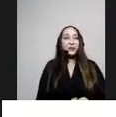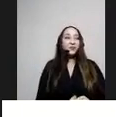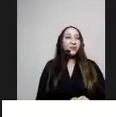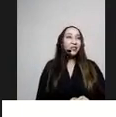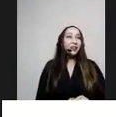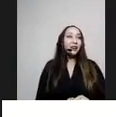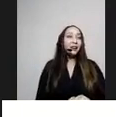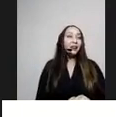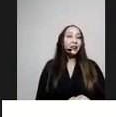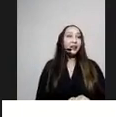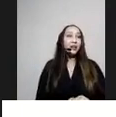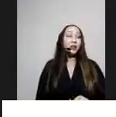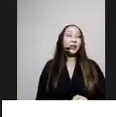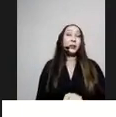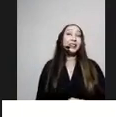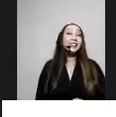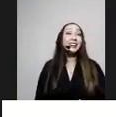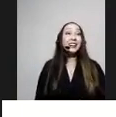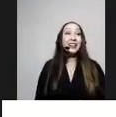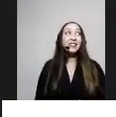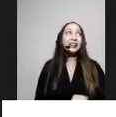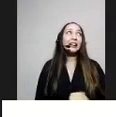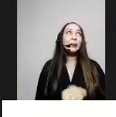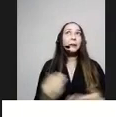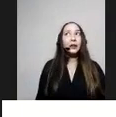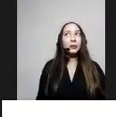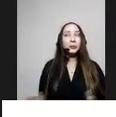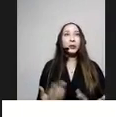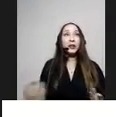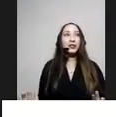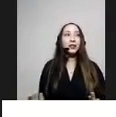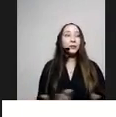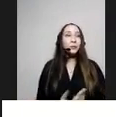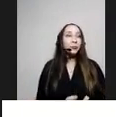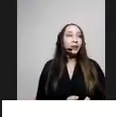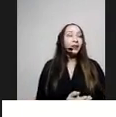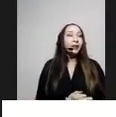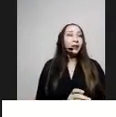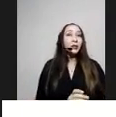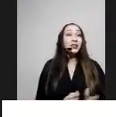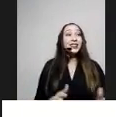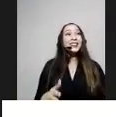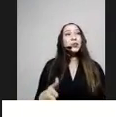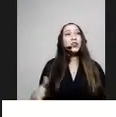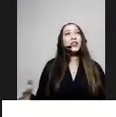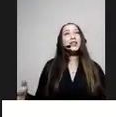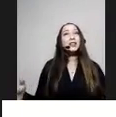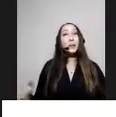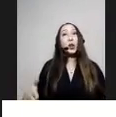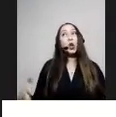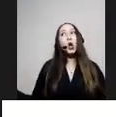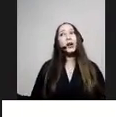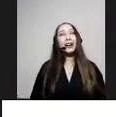hoy. O tal vez es la falta de empleo, podría ser. Entonces, si esta situación